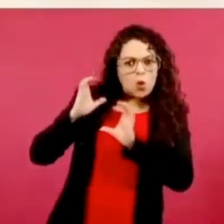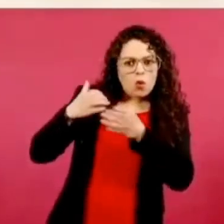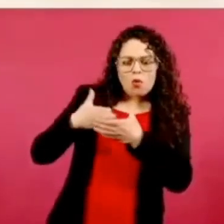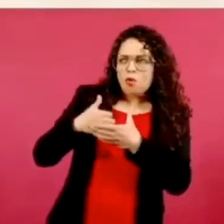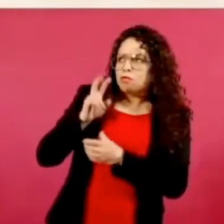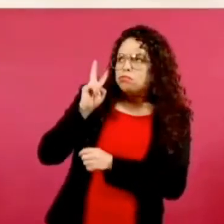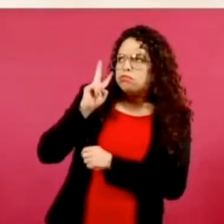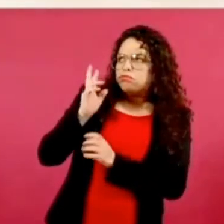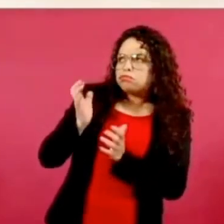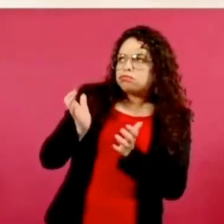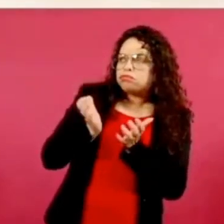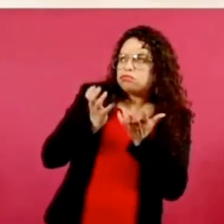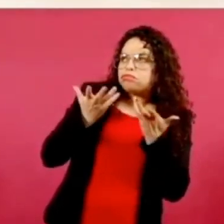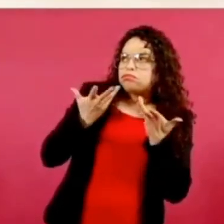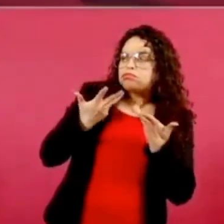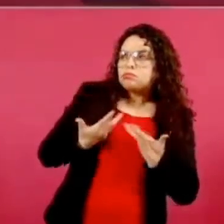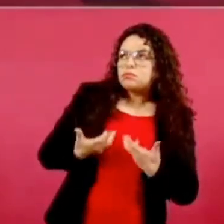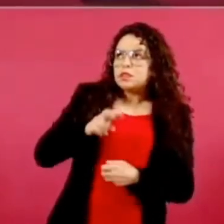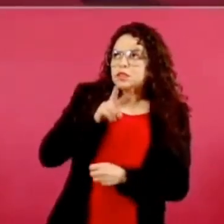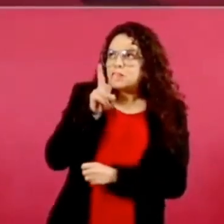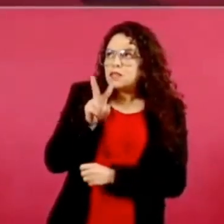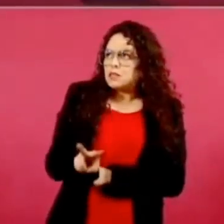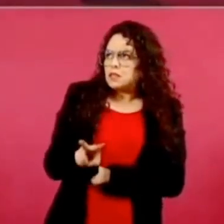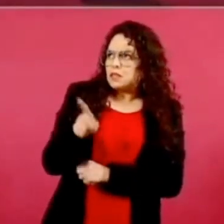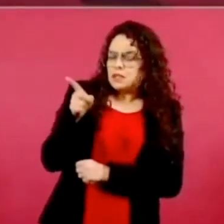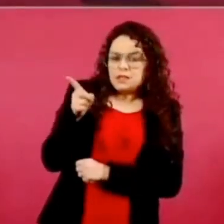por la forma